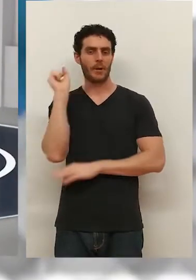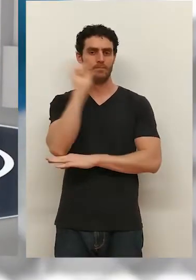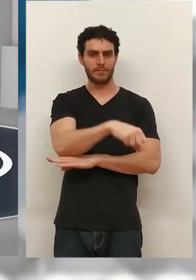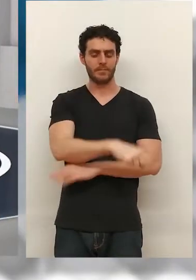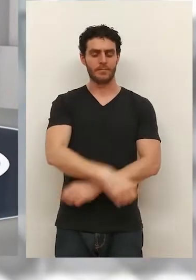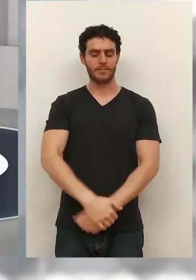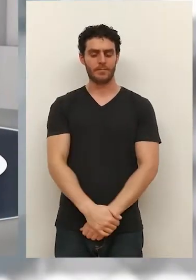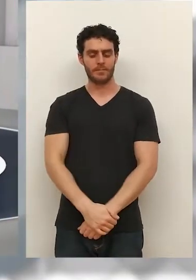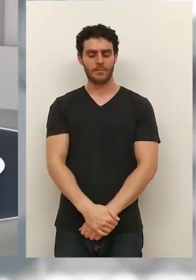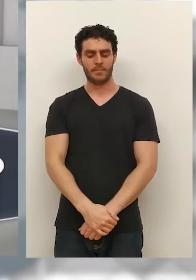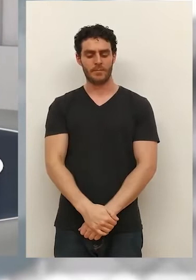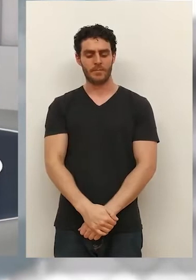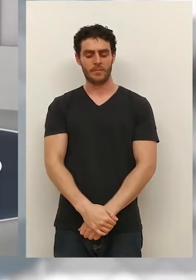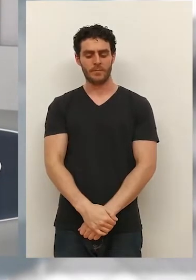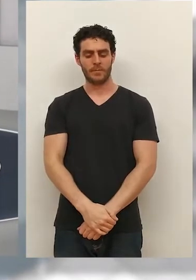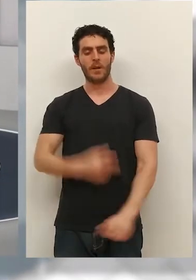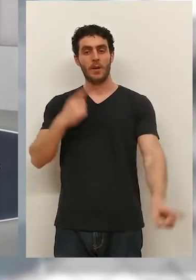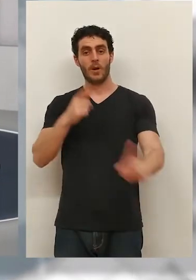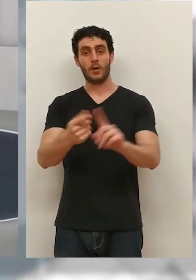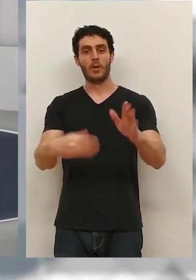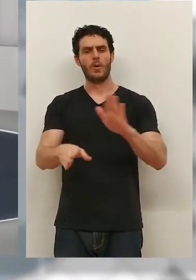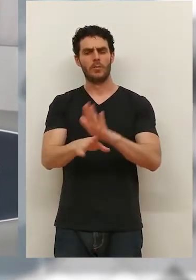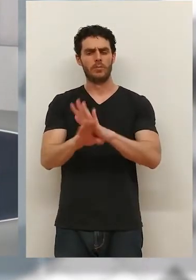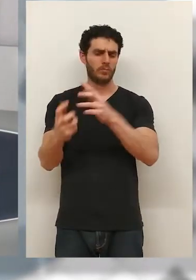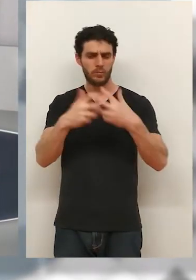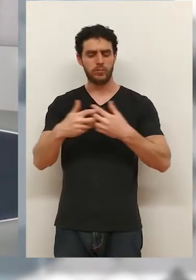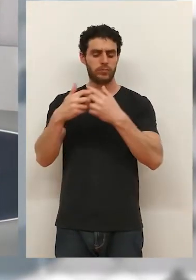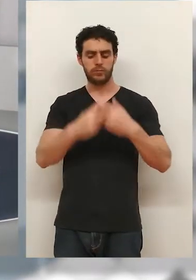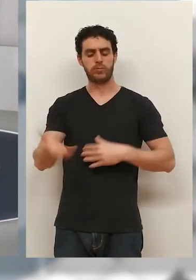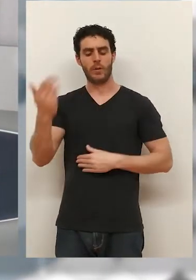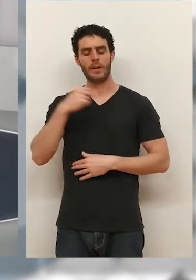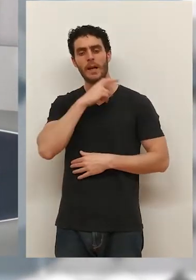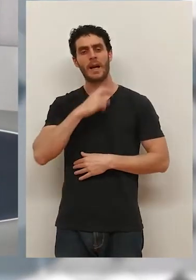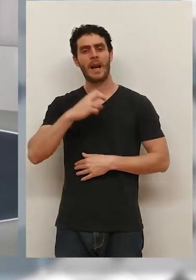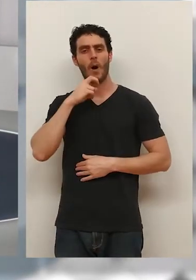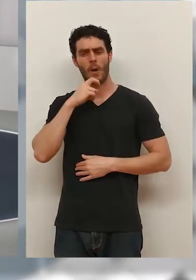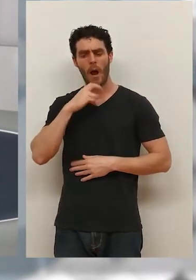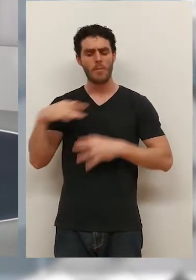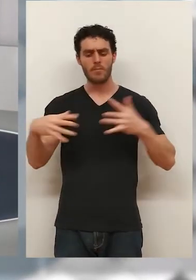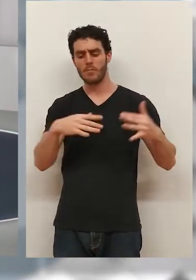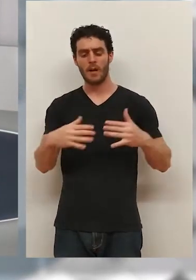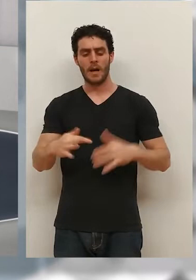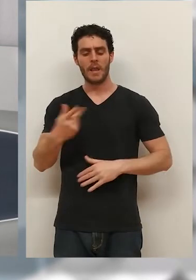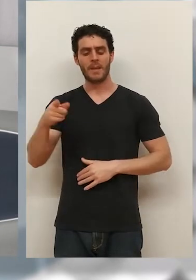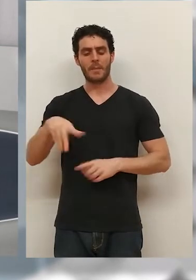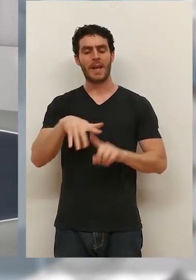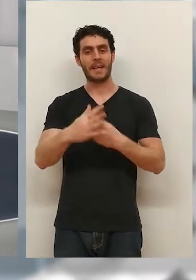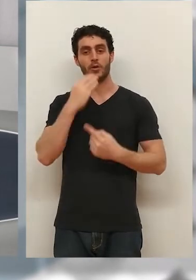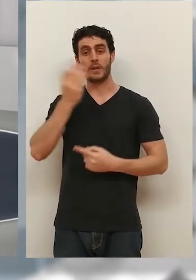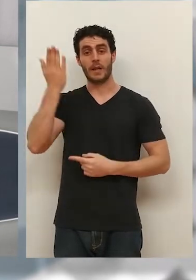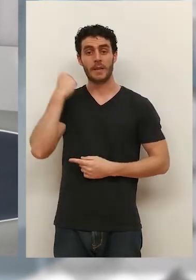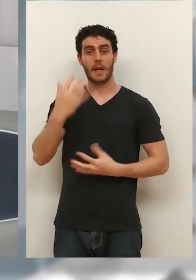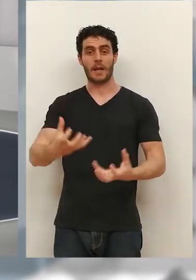y dicen adiós al sueño de jugar el playoff de ascenso al quedarse anclados en los 52 puntos. Un gol del cuadro majariego en la segunda